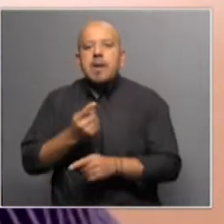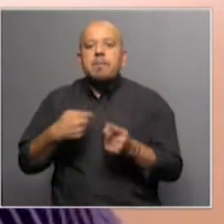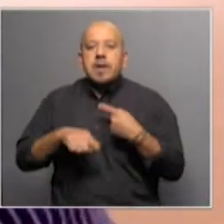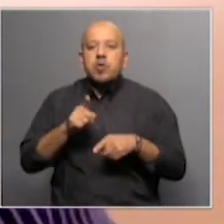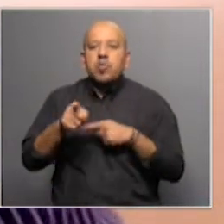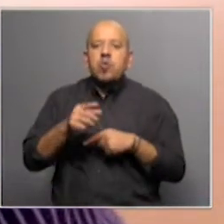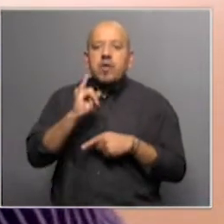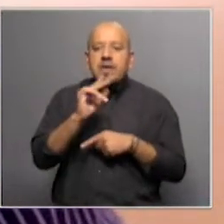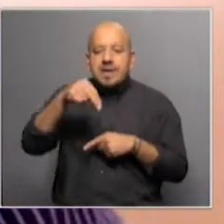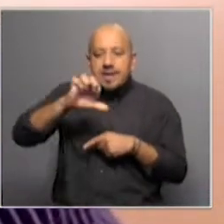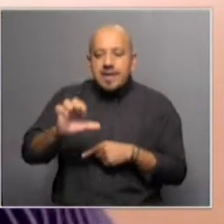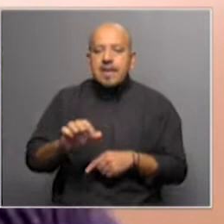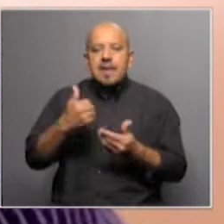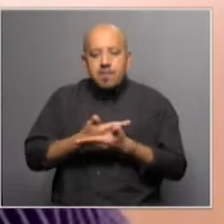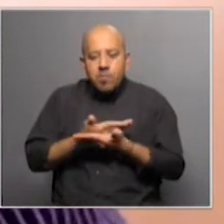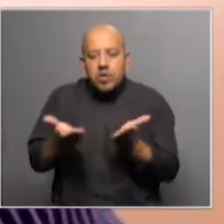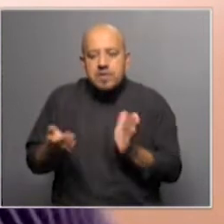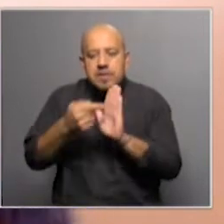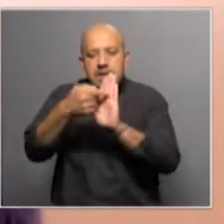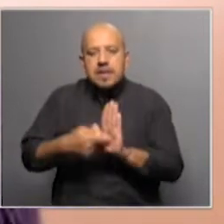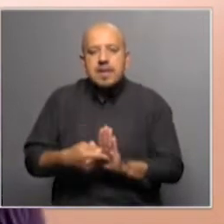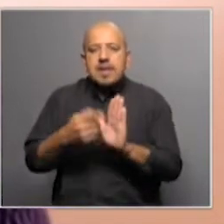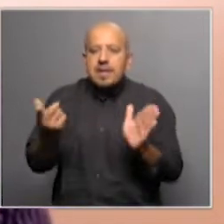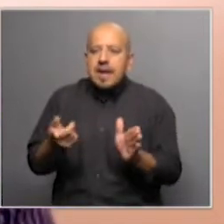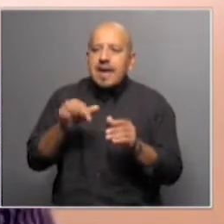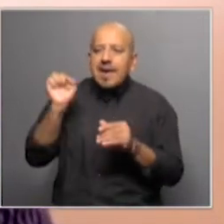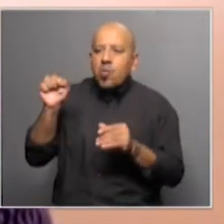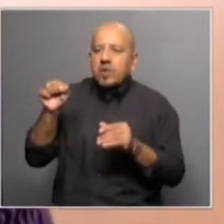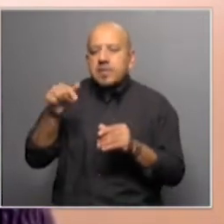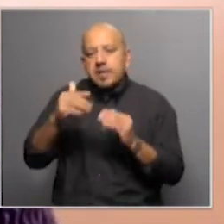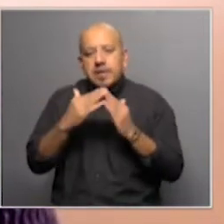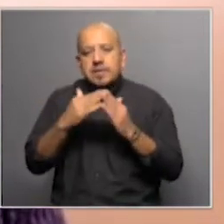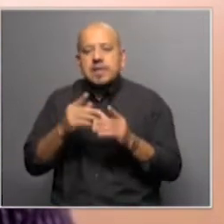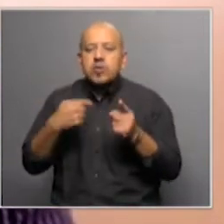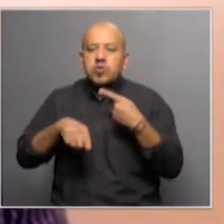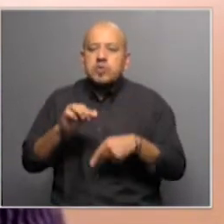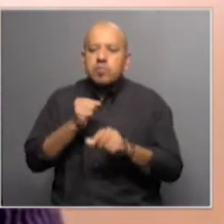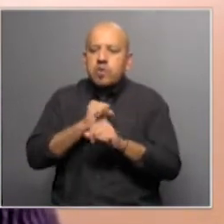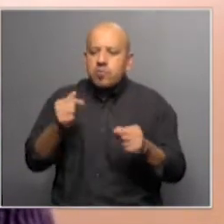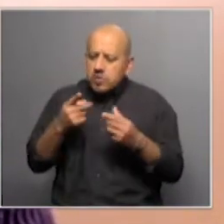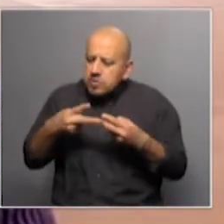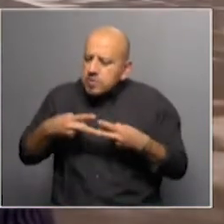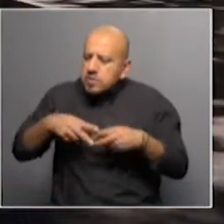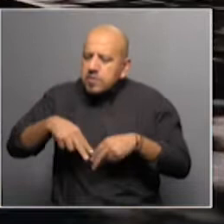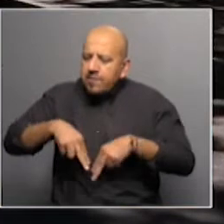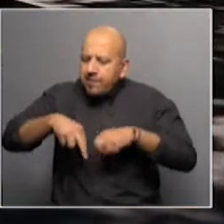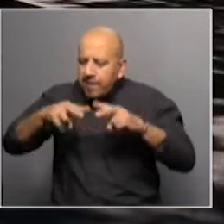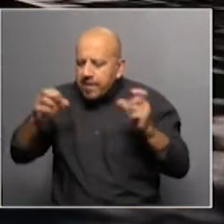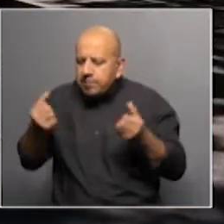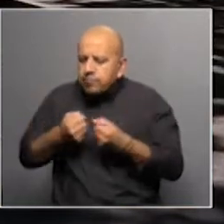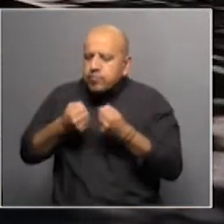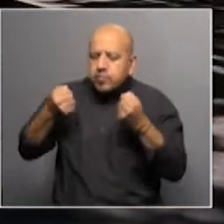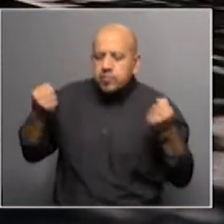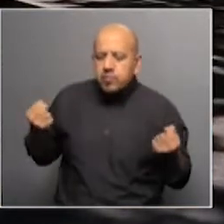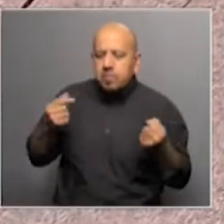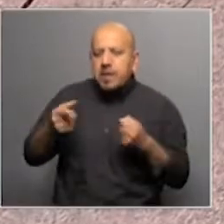INE publica los microdatos de la encuesta de hogares, eso nos permite como hacer un zoom sobre determinados factores justamente para